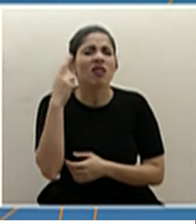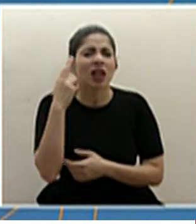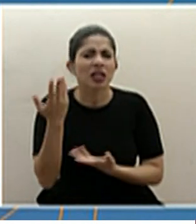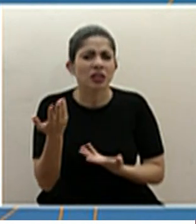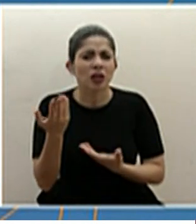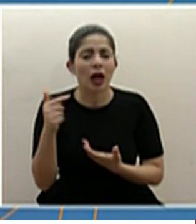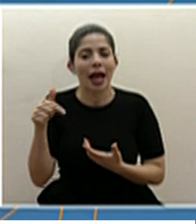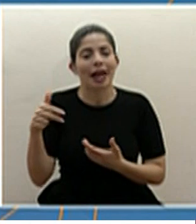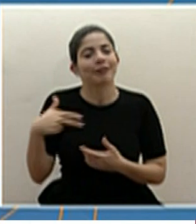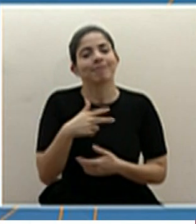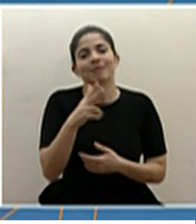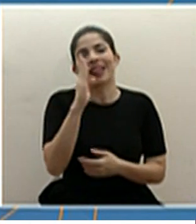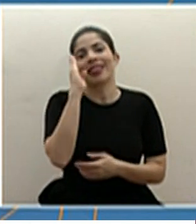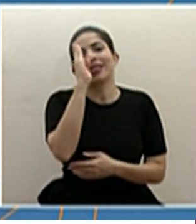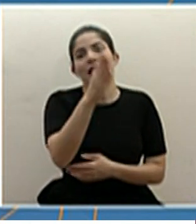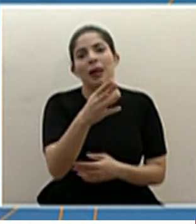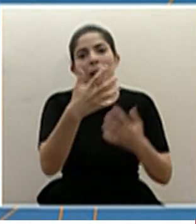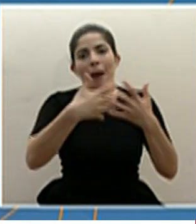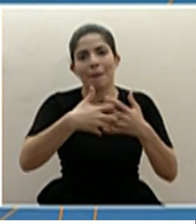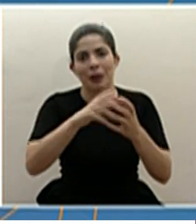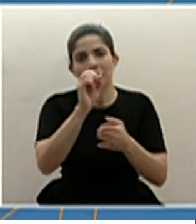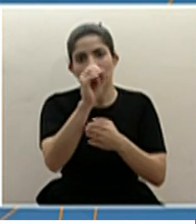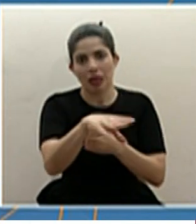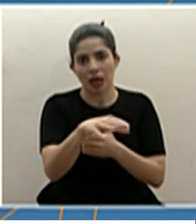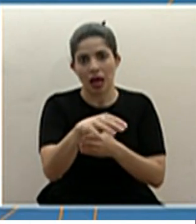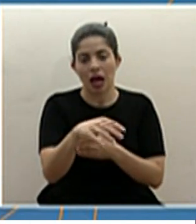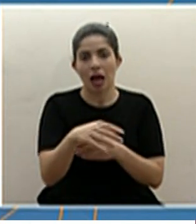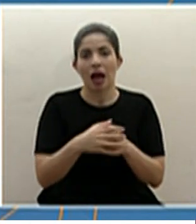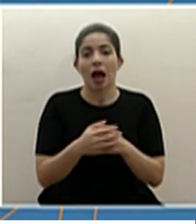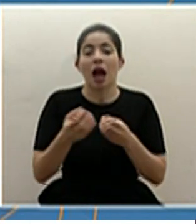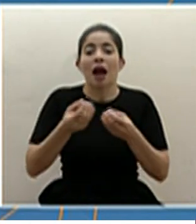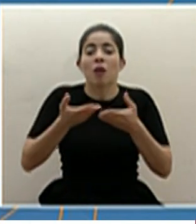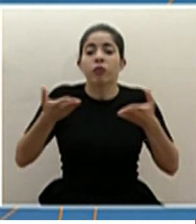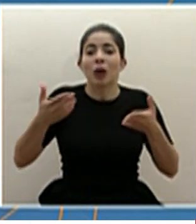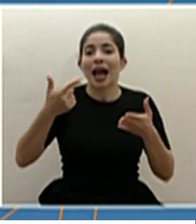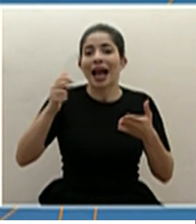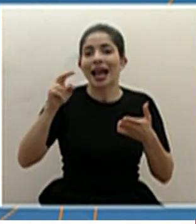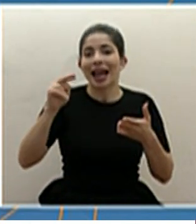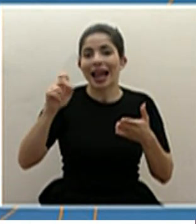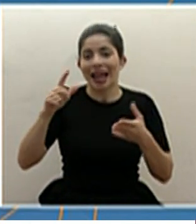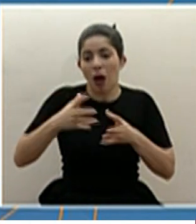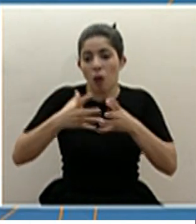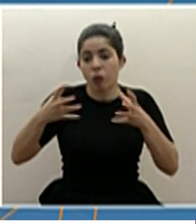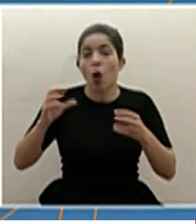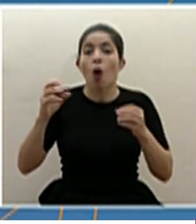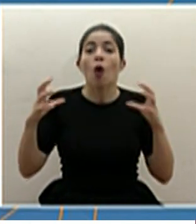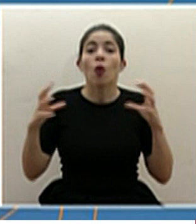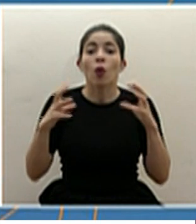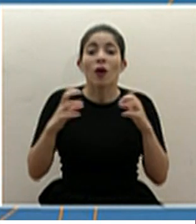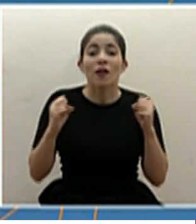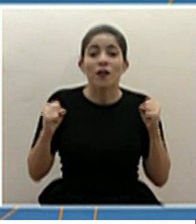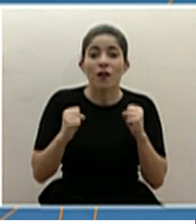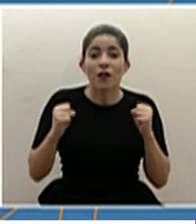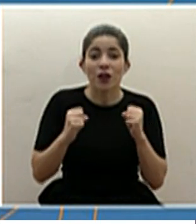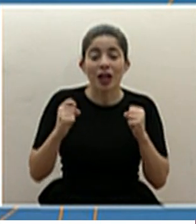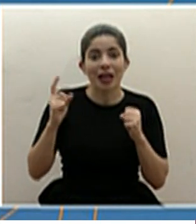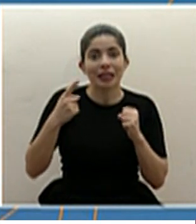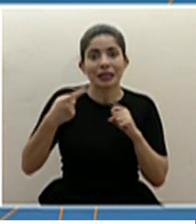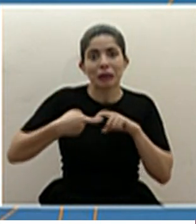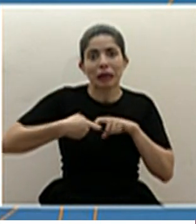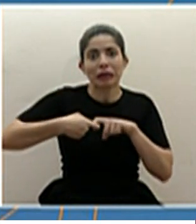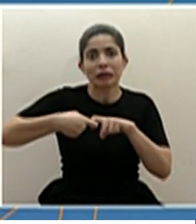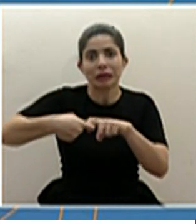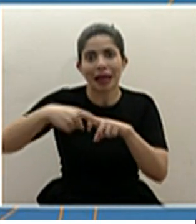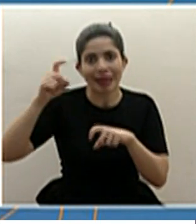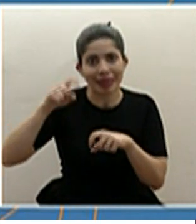pues se va a llevar directamente a la empresa. Mercancía a granel, mercancía refrigerada que tiene que ir enganchada siempre y